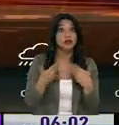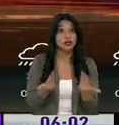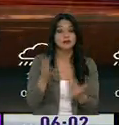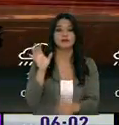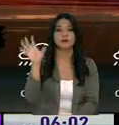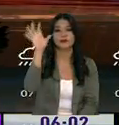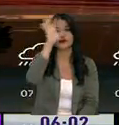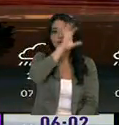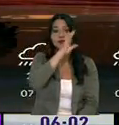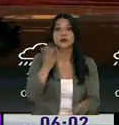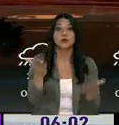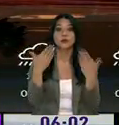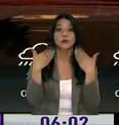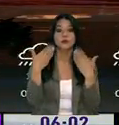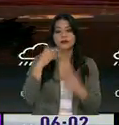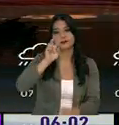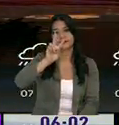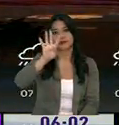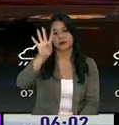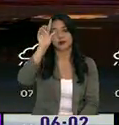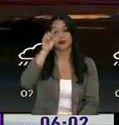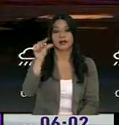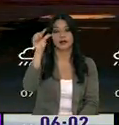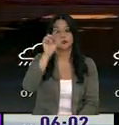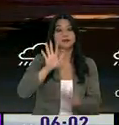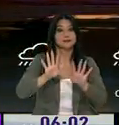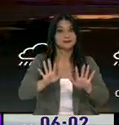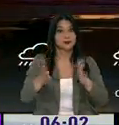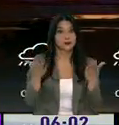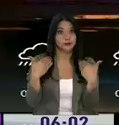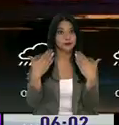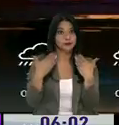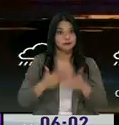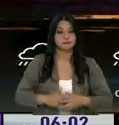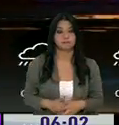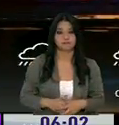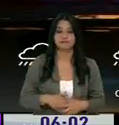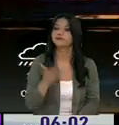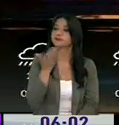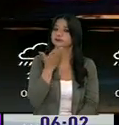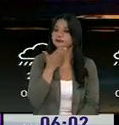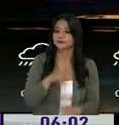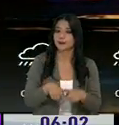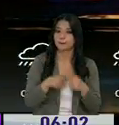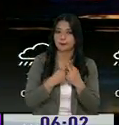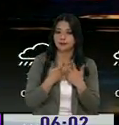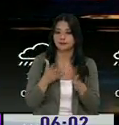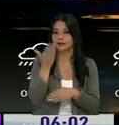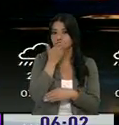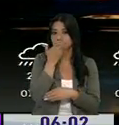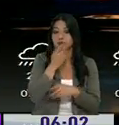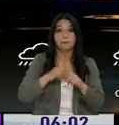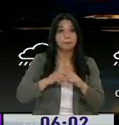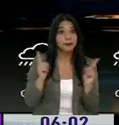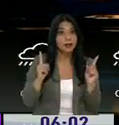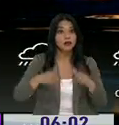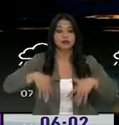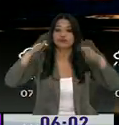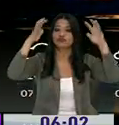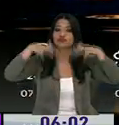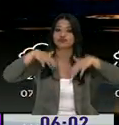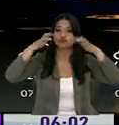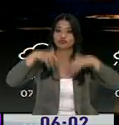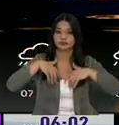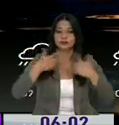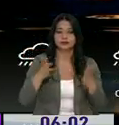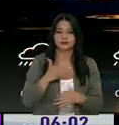amaneció Guayaquil, 24 grados centígrados, ya usted. Ahí está. Así calorcito, amaneció, pero con calorcito, pero con lluvia, ¿no? En la sesión